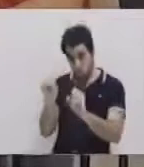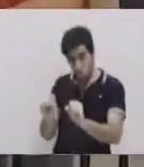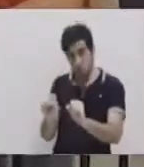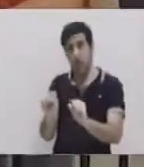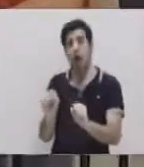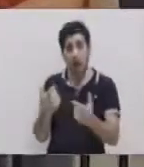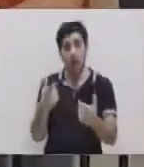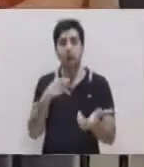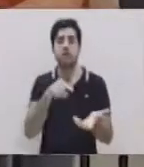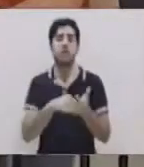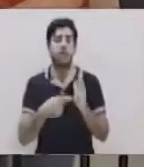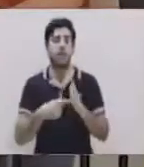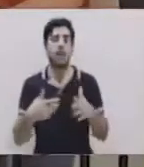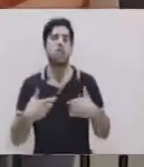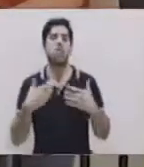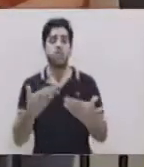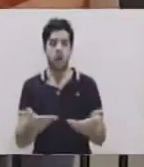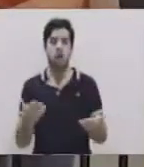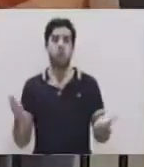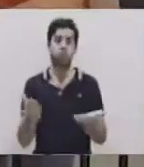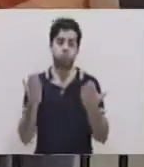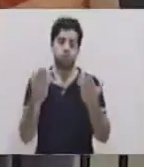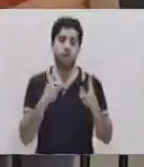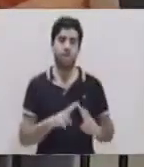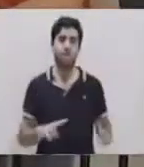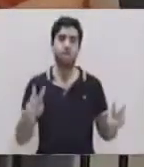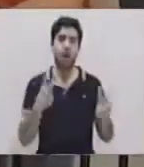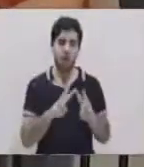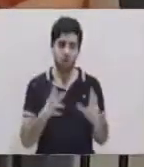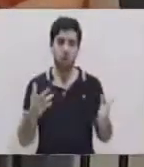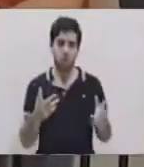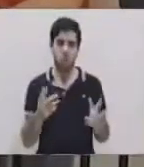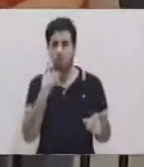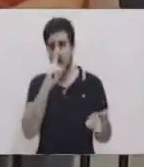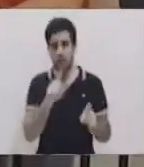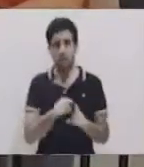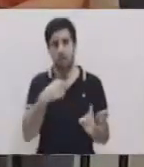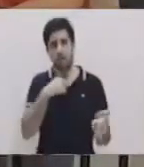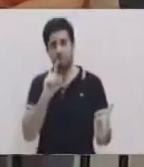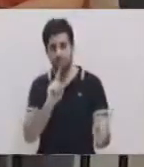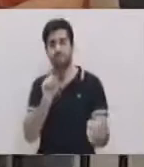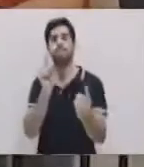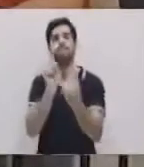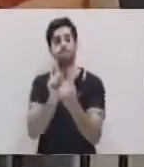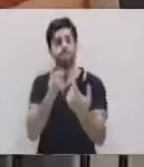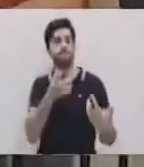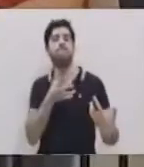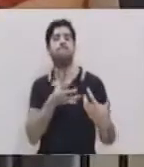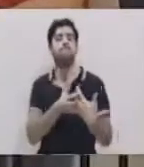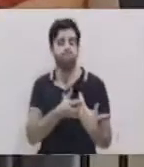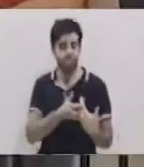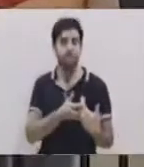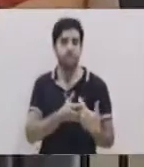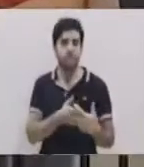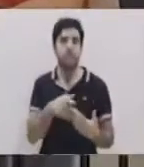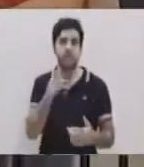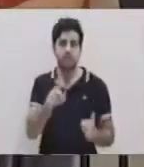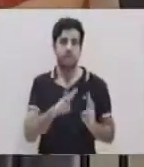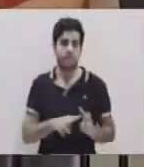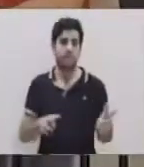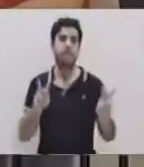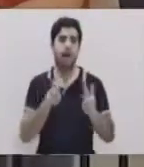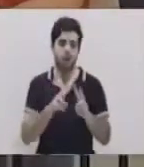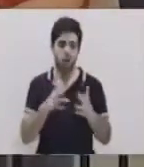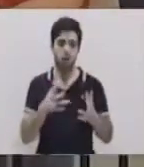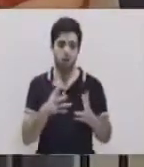estamos generando valores y principios cuando nosotros nos ponemos en el lugar de los demás. y ahí estamos practicando los valores y